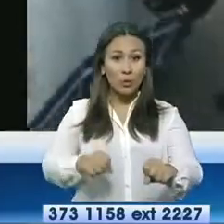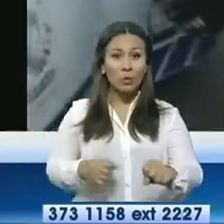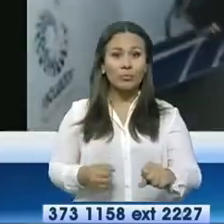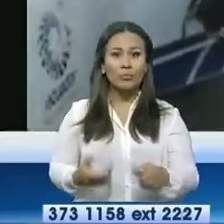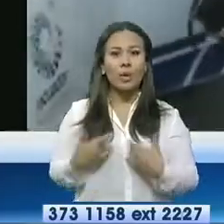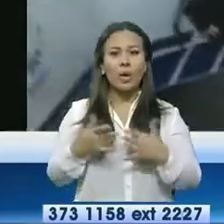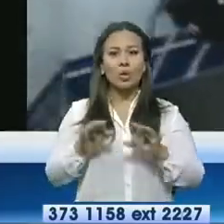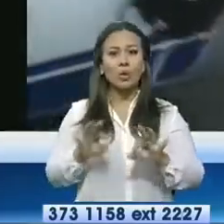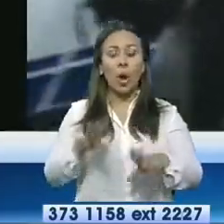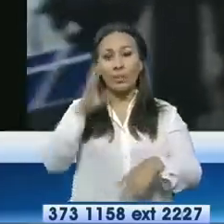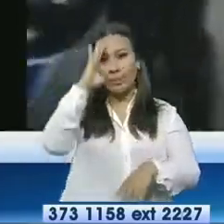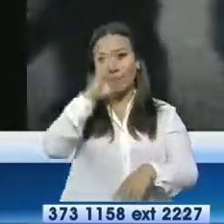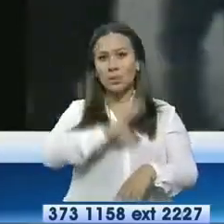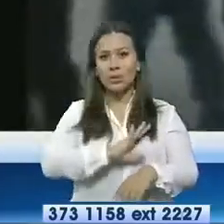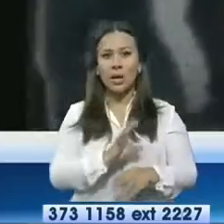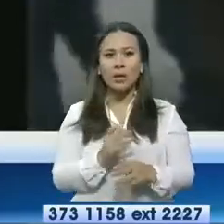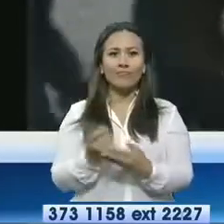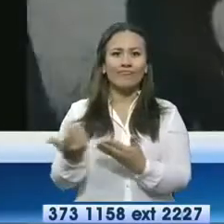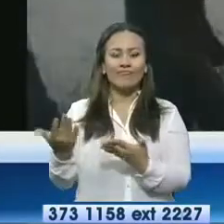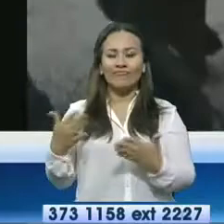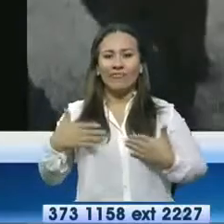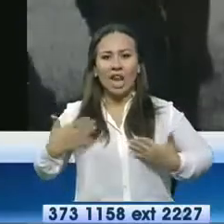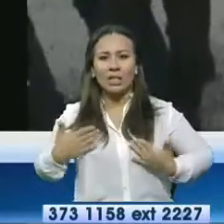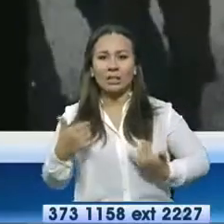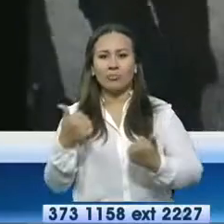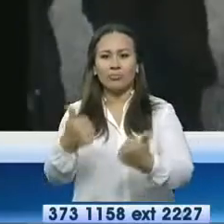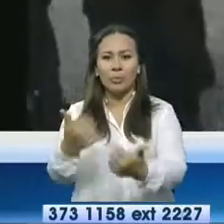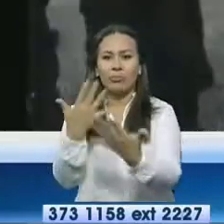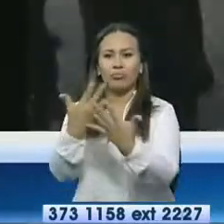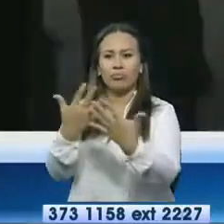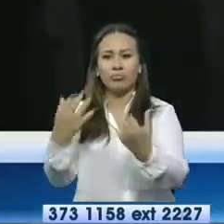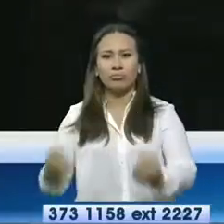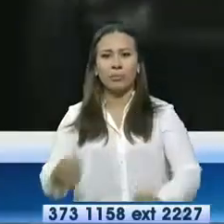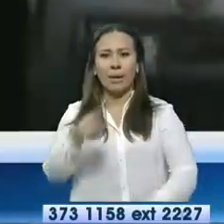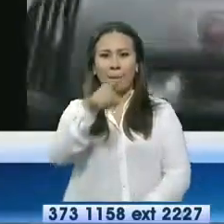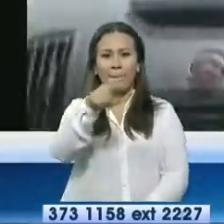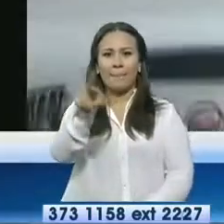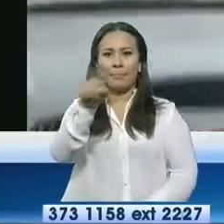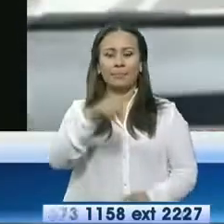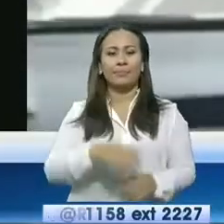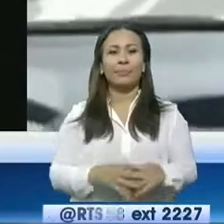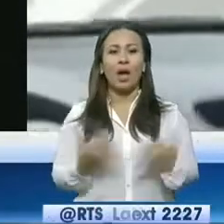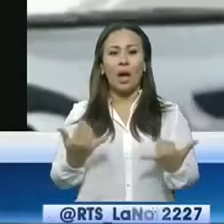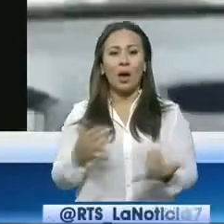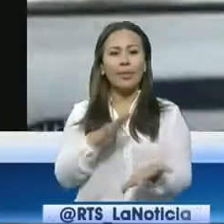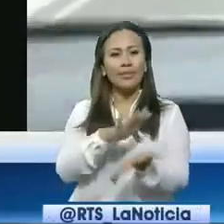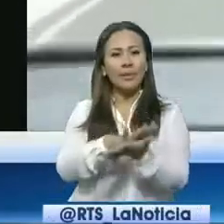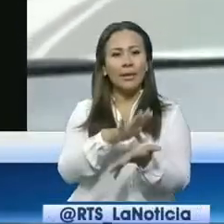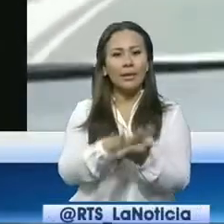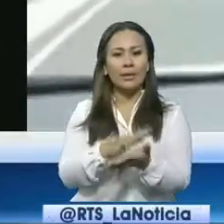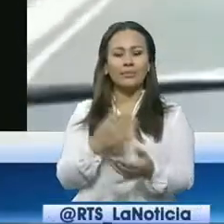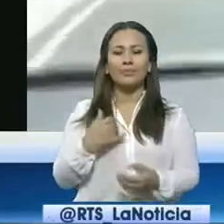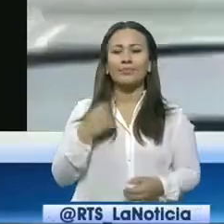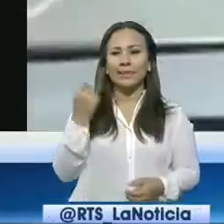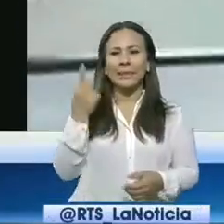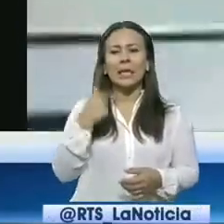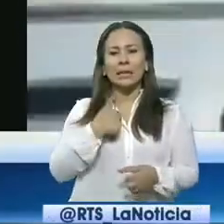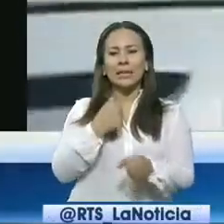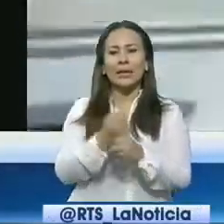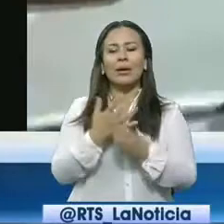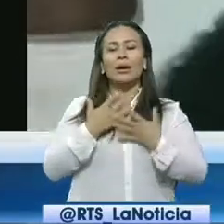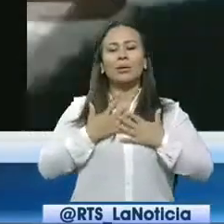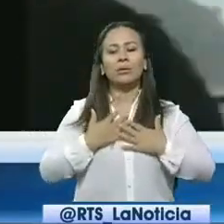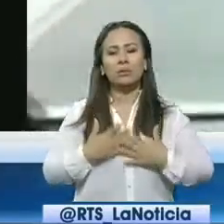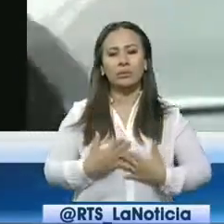arriesgaron sus vidas y también recibieron felicitaciones de sus superiores. Laboran tranquilos conociendo que cumplieron con los ciudadanos.